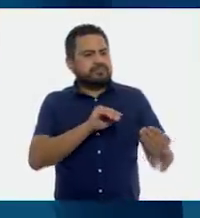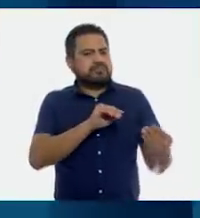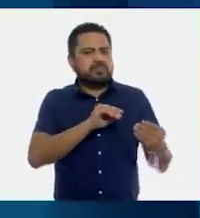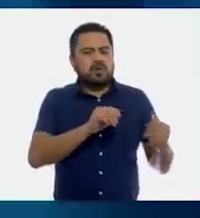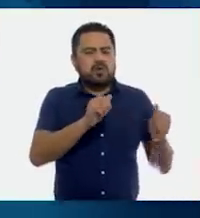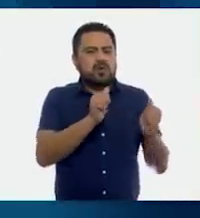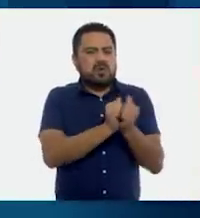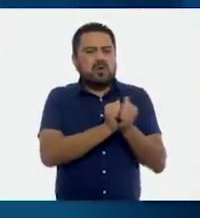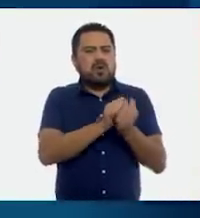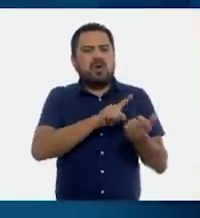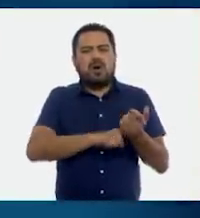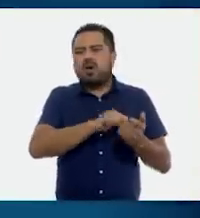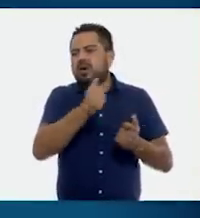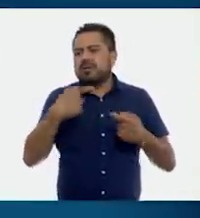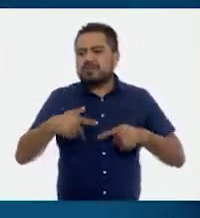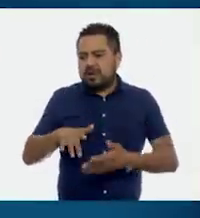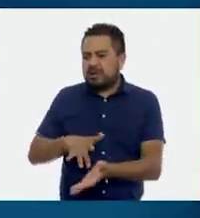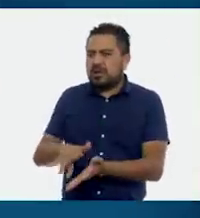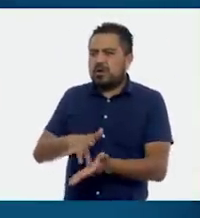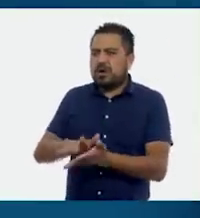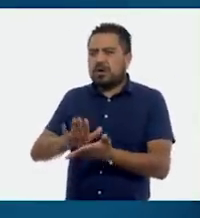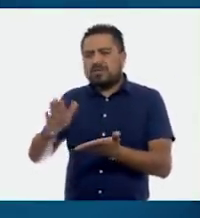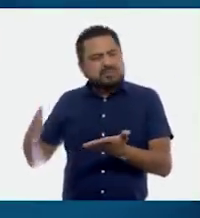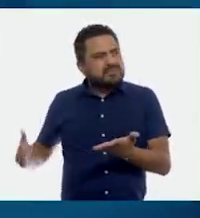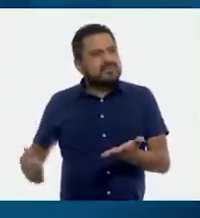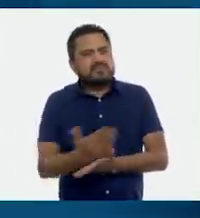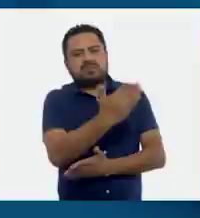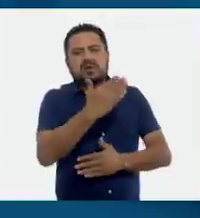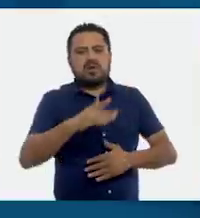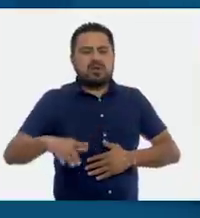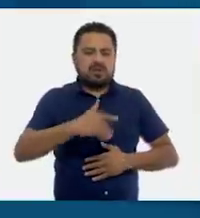los sublevados y apoyó el golpe de Estado.